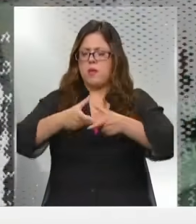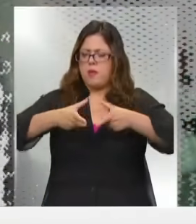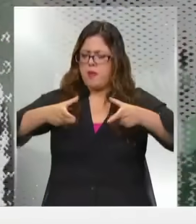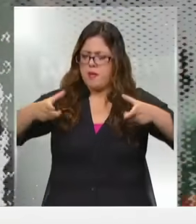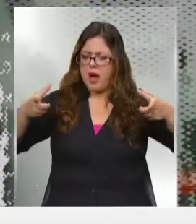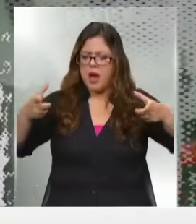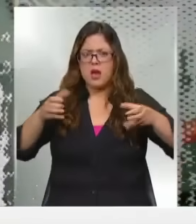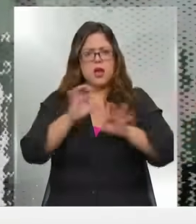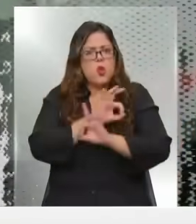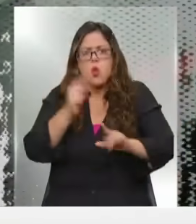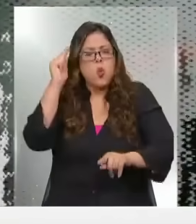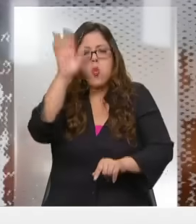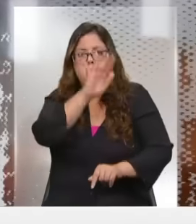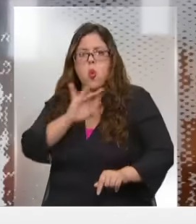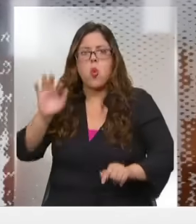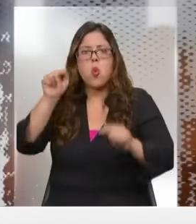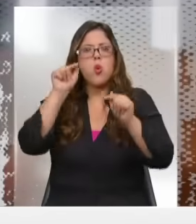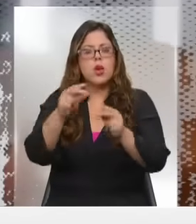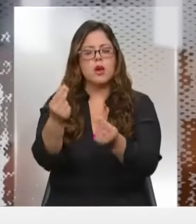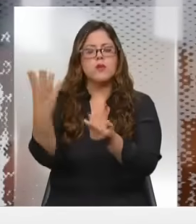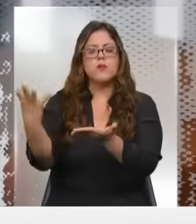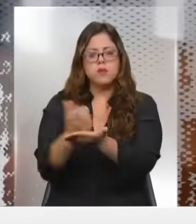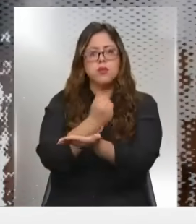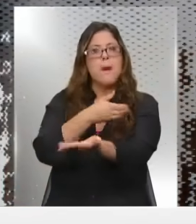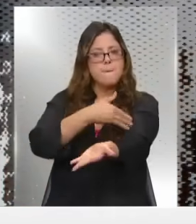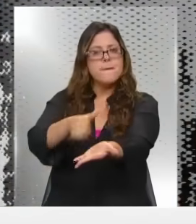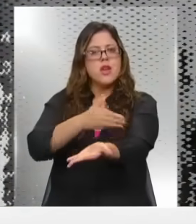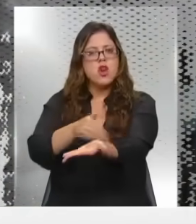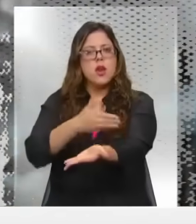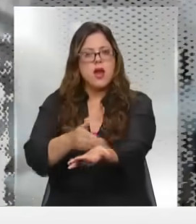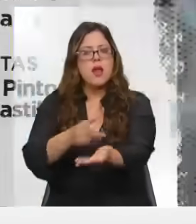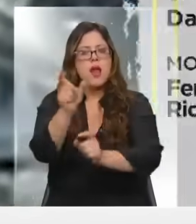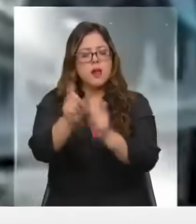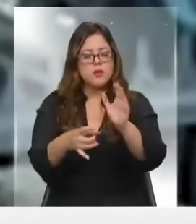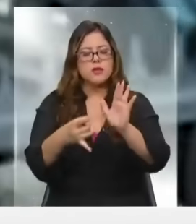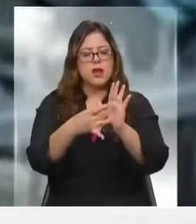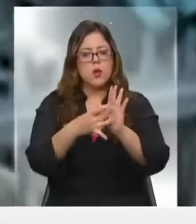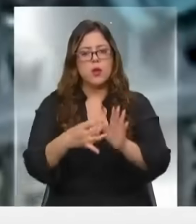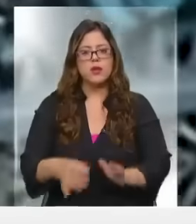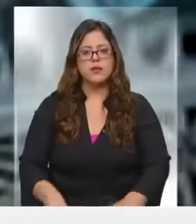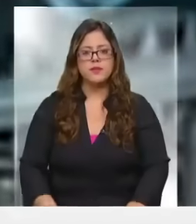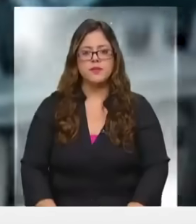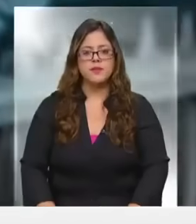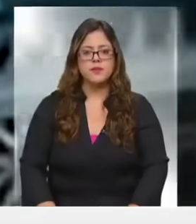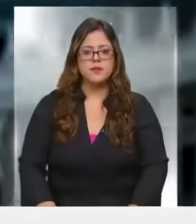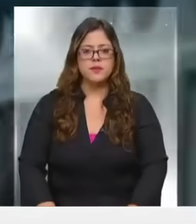del que imaginábamos y que deja ganancias millonarias a los delincuentes.